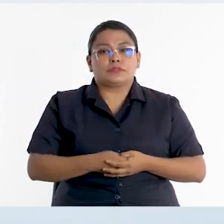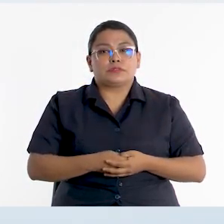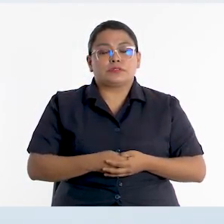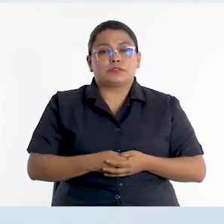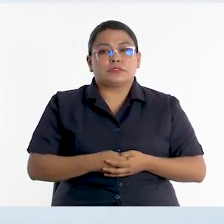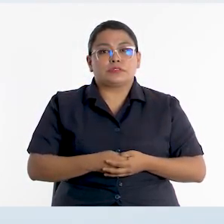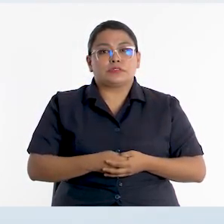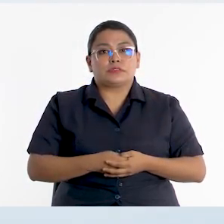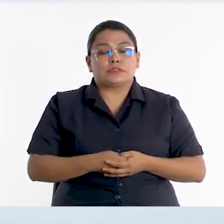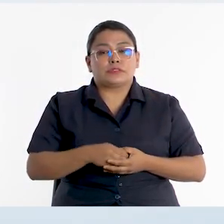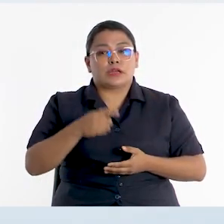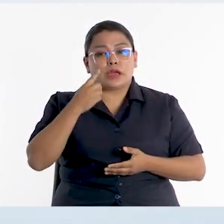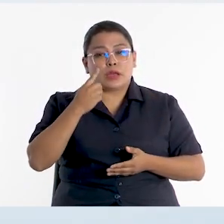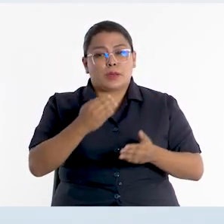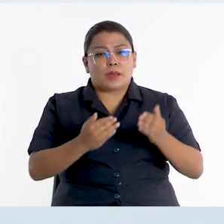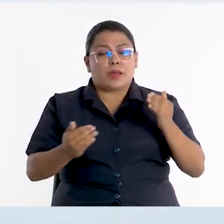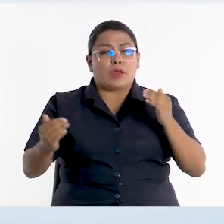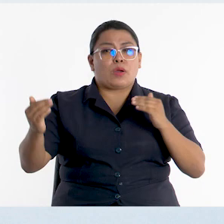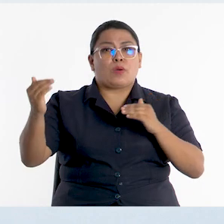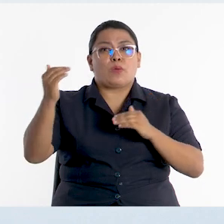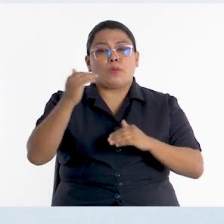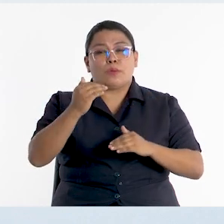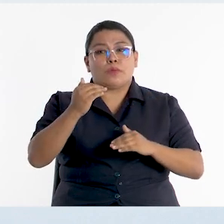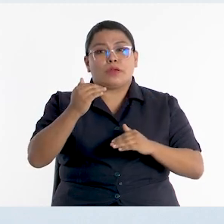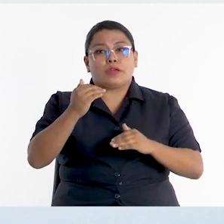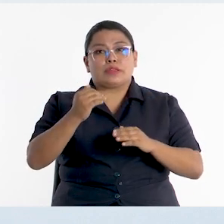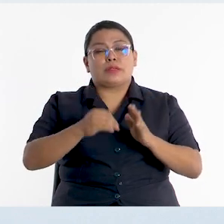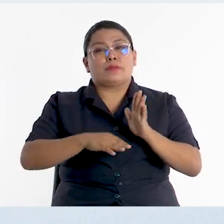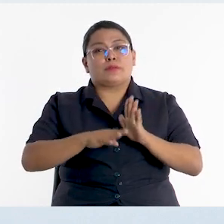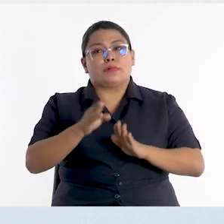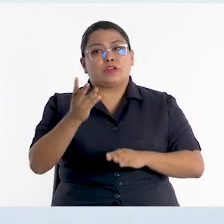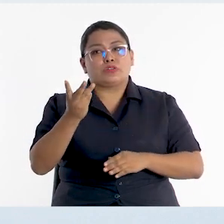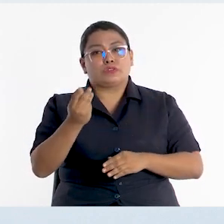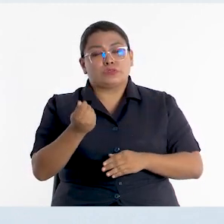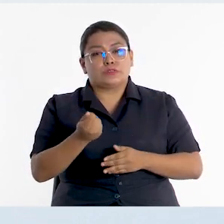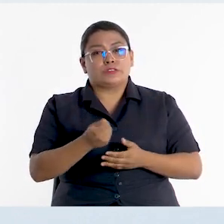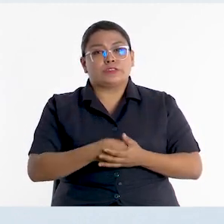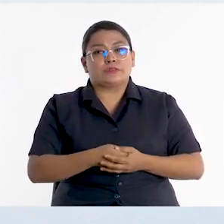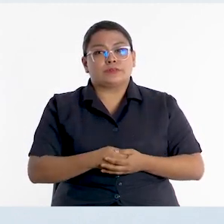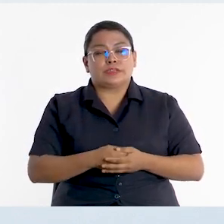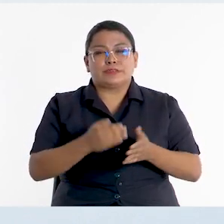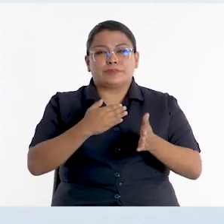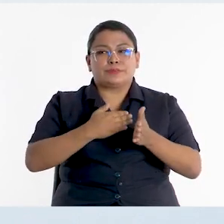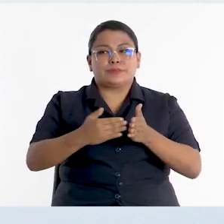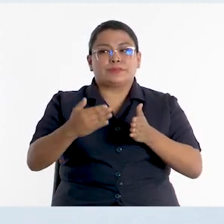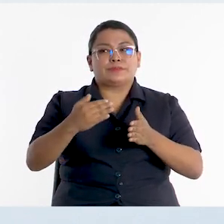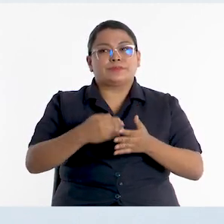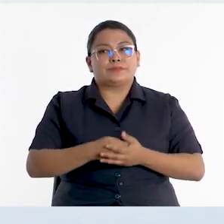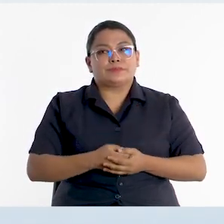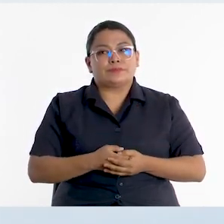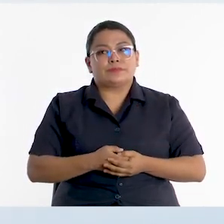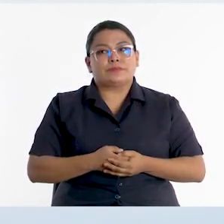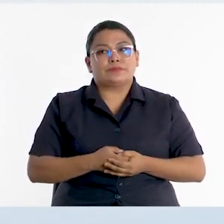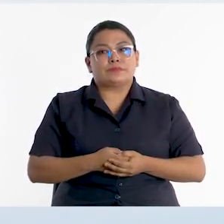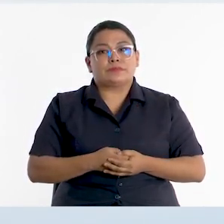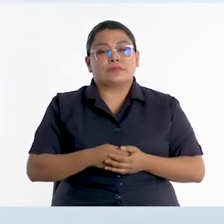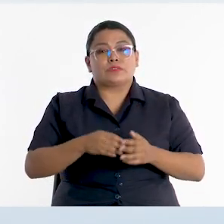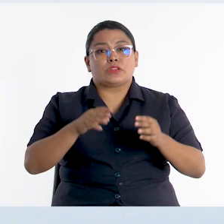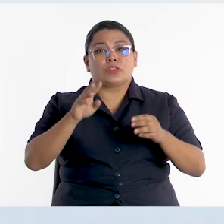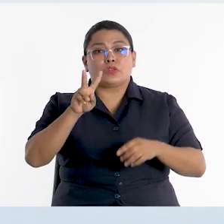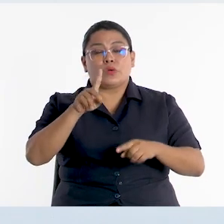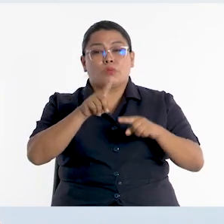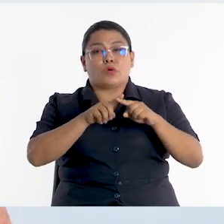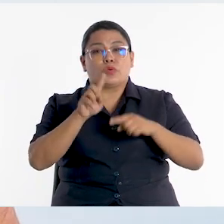Y a medida que aumenta el multiplicador, aumentamos la cantidad de columnas. Comencemos. 2 por